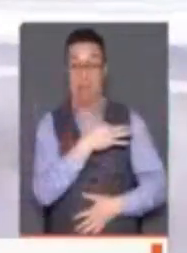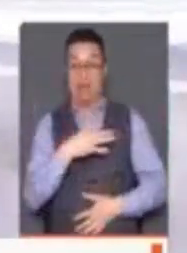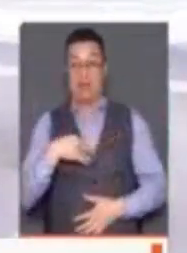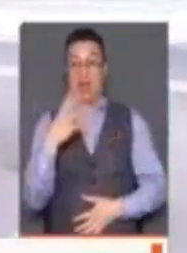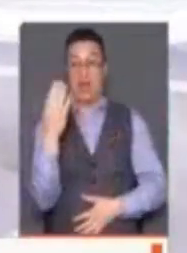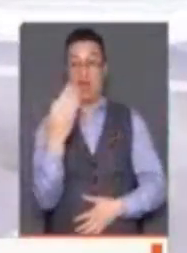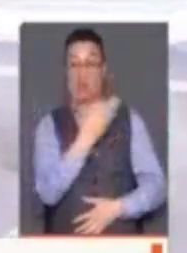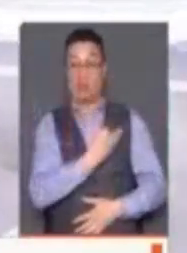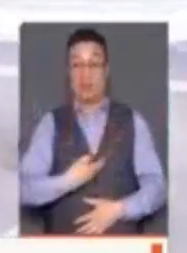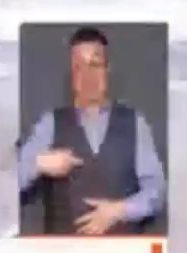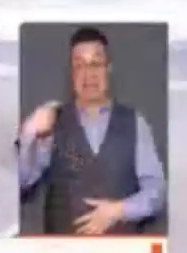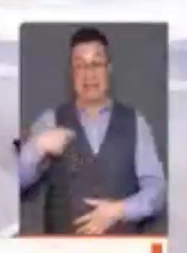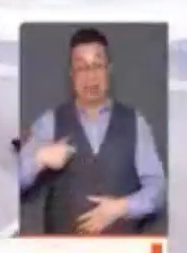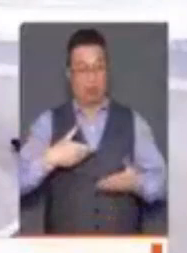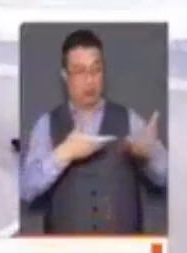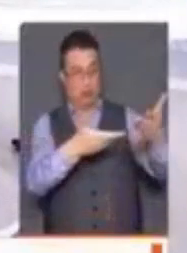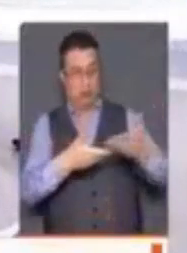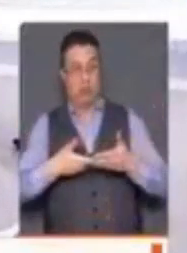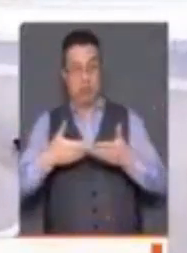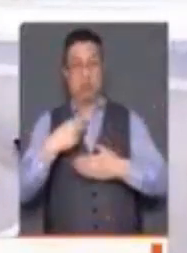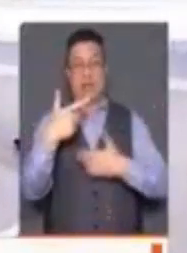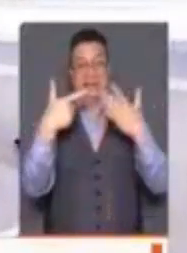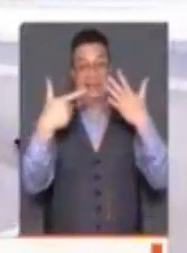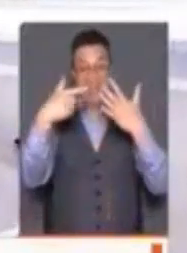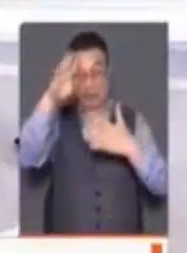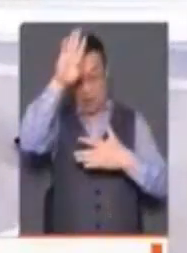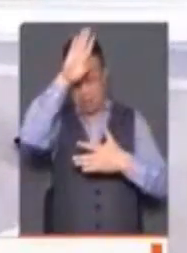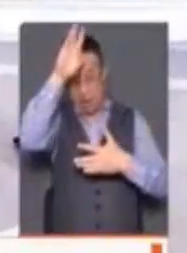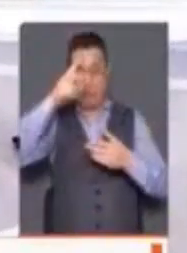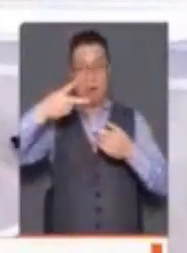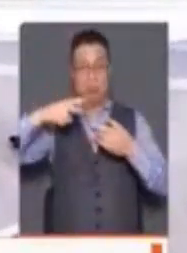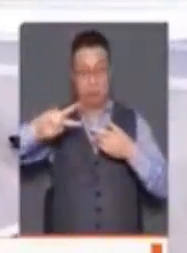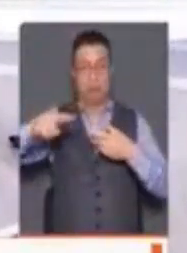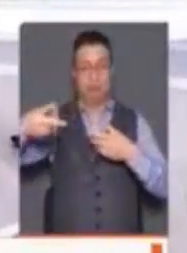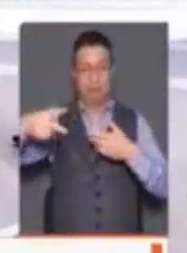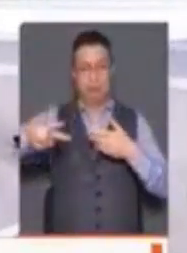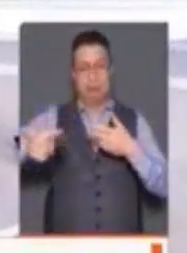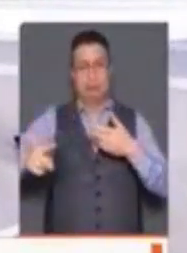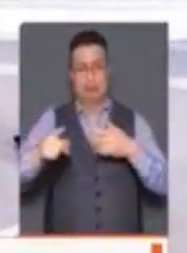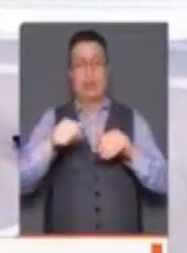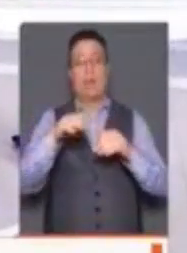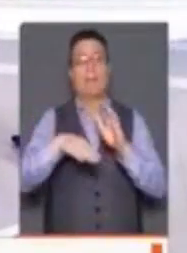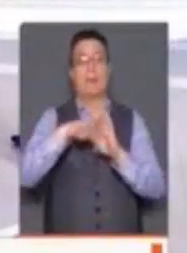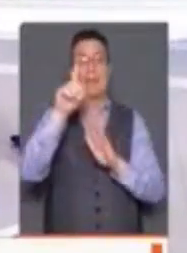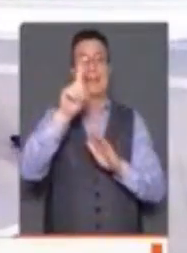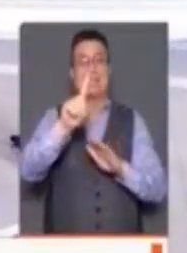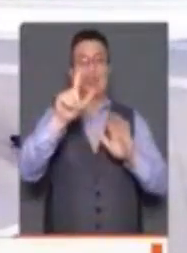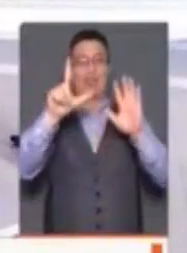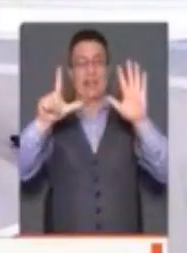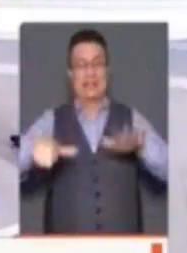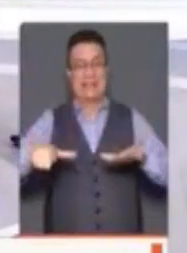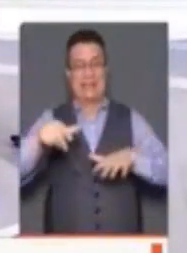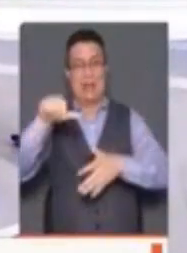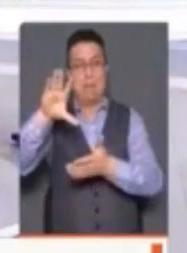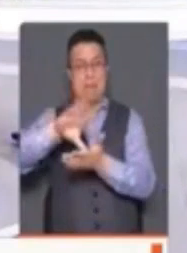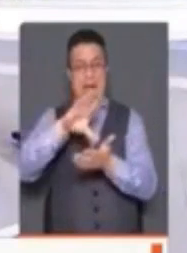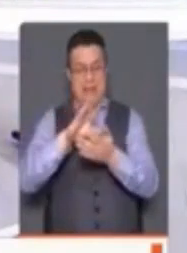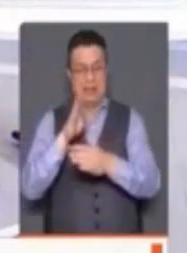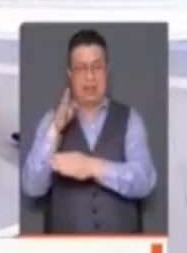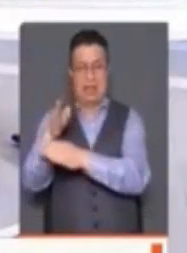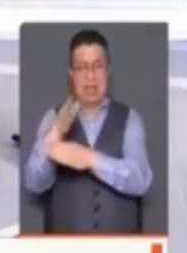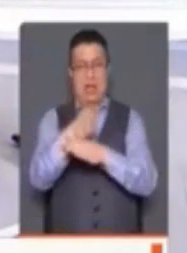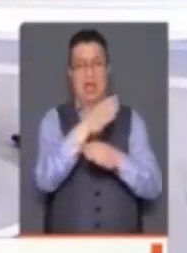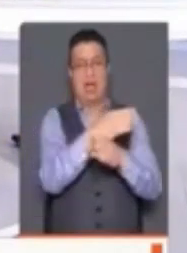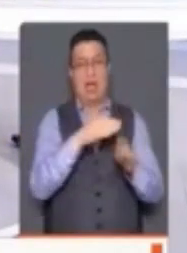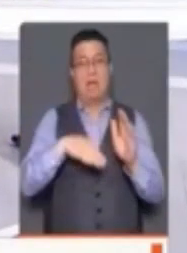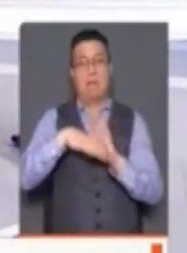Estados Unidos que recibió, 7 papas que pasaron en reuniones con ella, más de 117 países que tuvo la posibilidad de visitar y más de 4.000